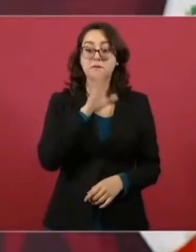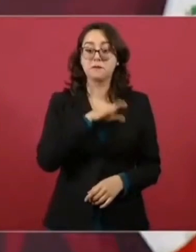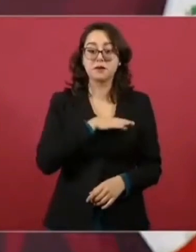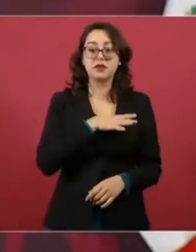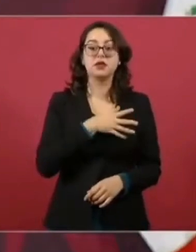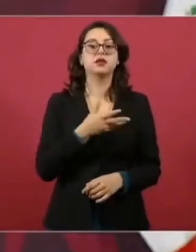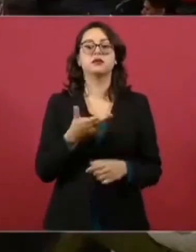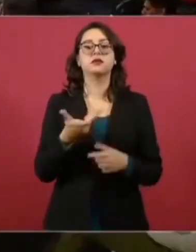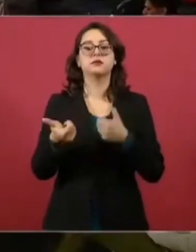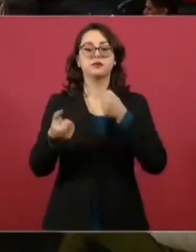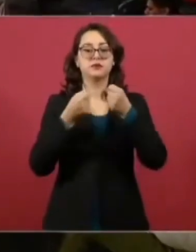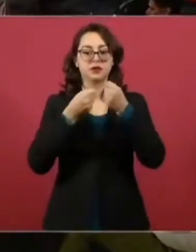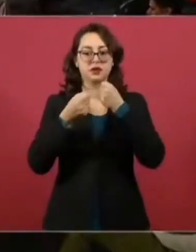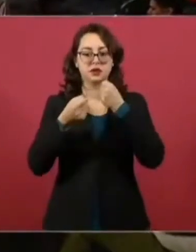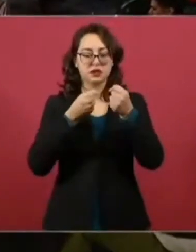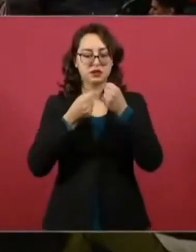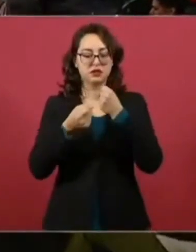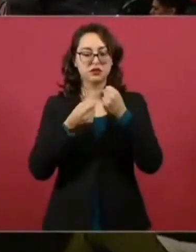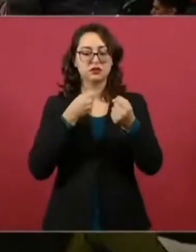como